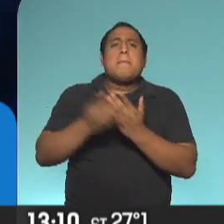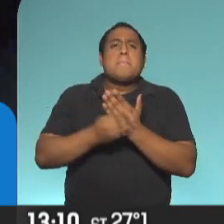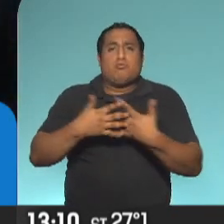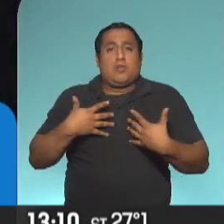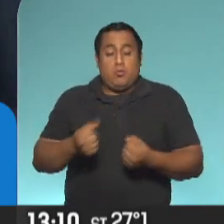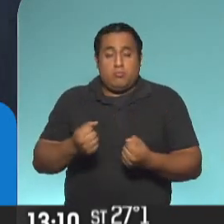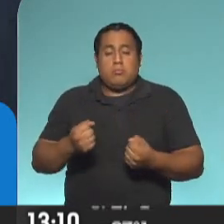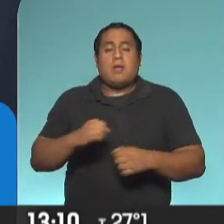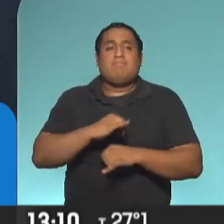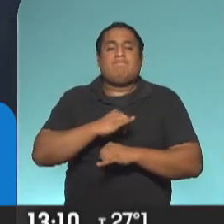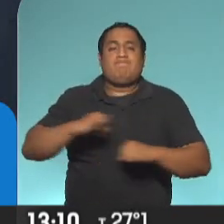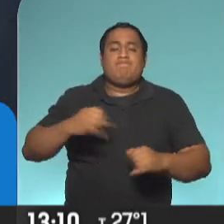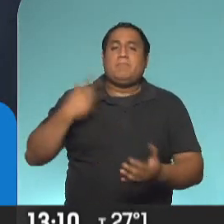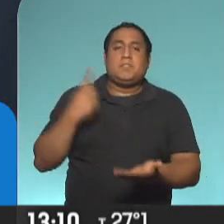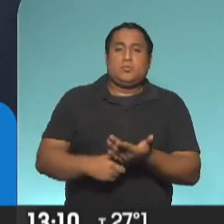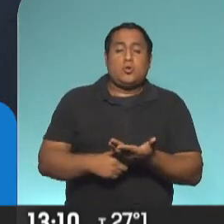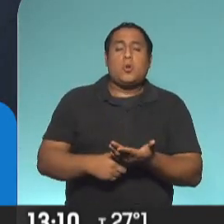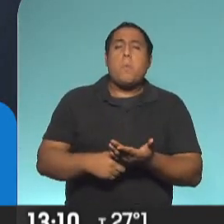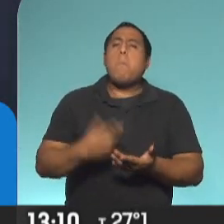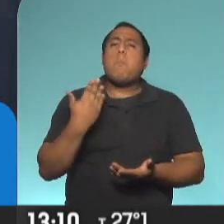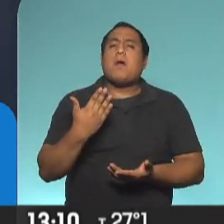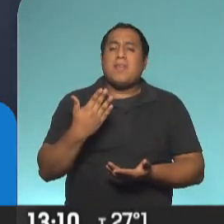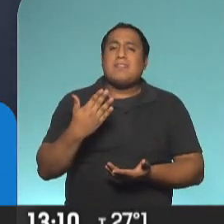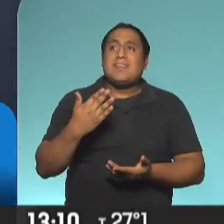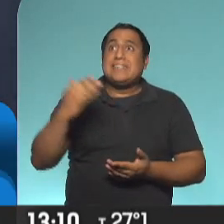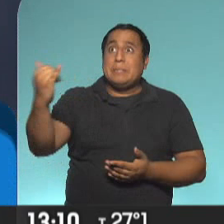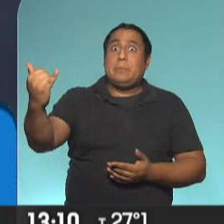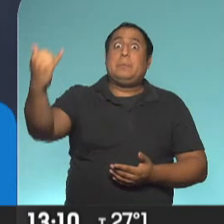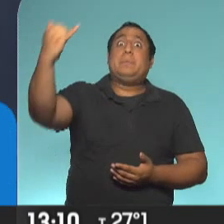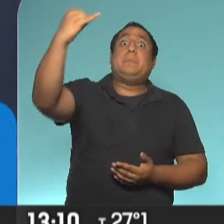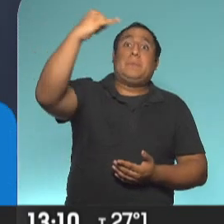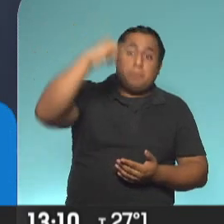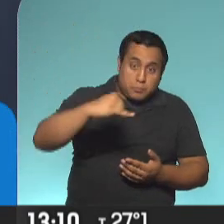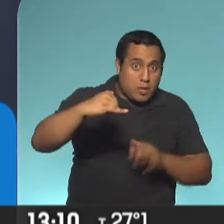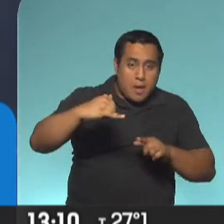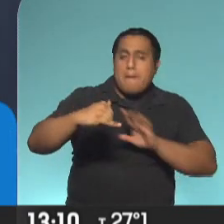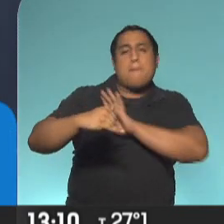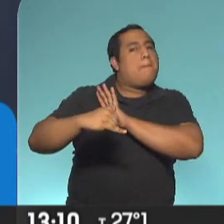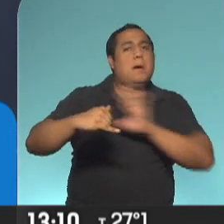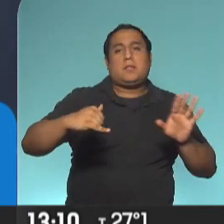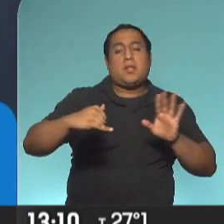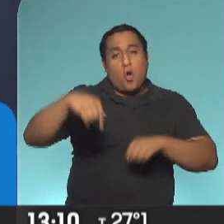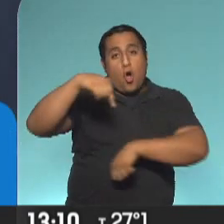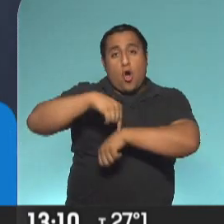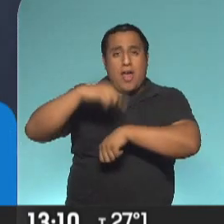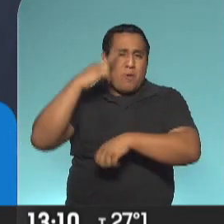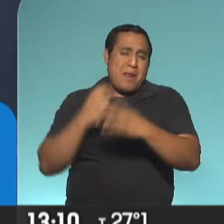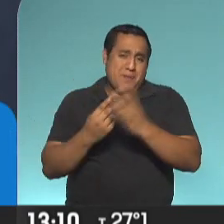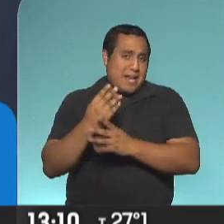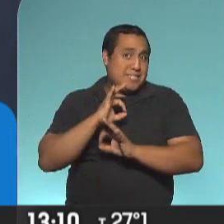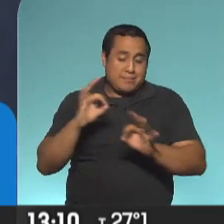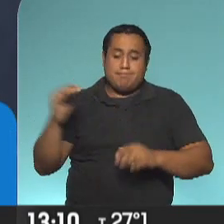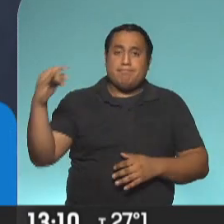de Salud, se decidió permitir solamente el arribo del vuelo que llegó hoy a las 9 de la mañana al